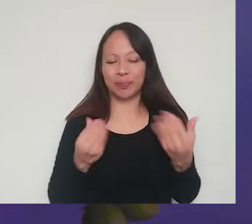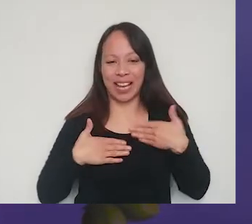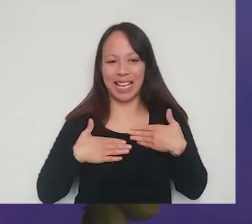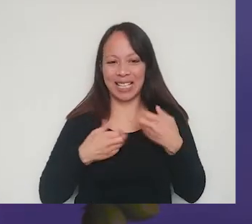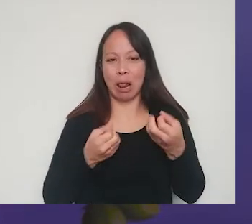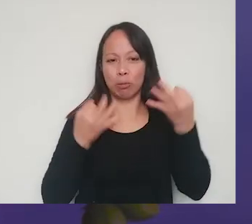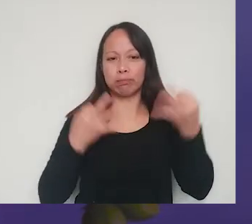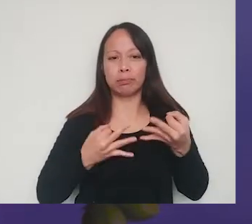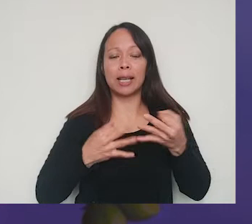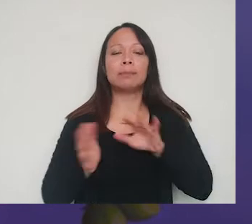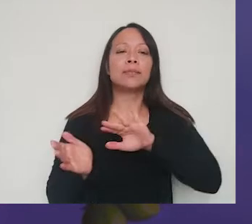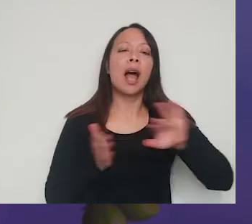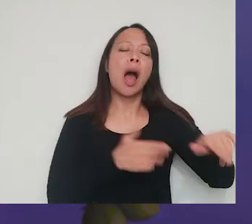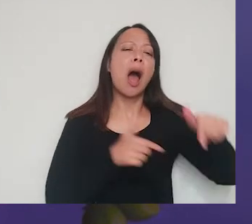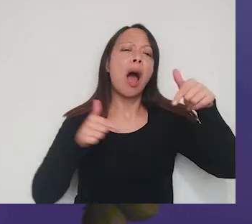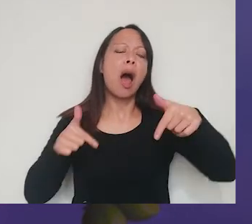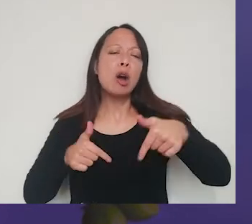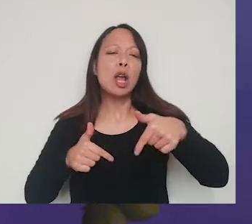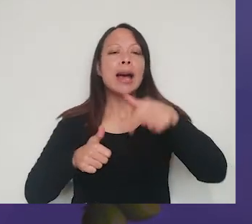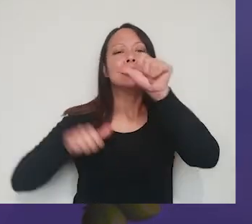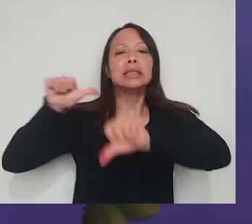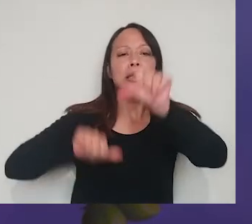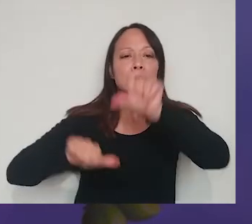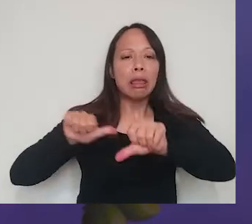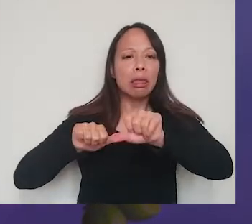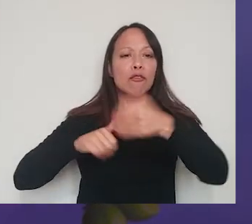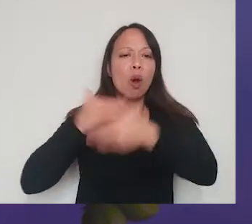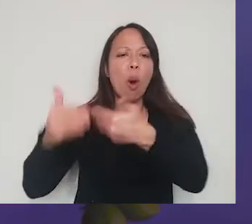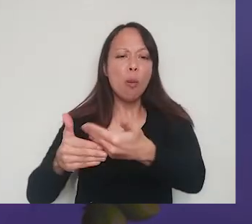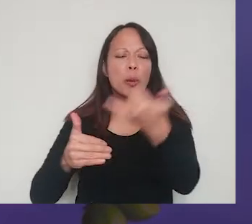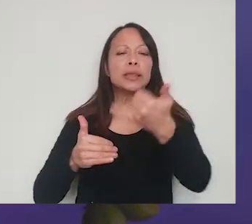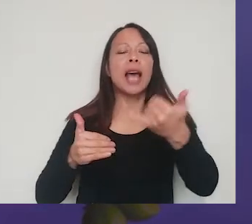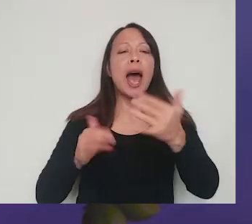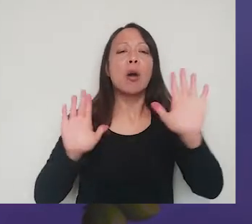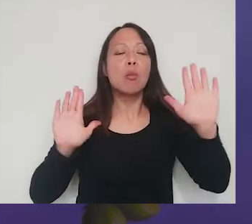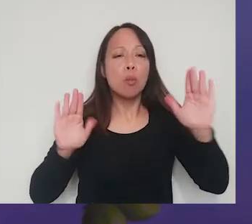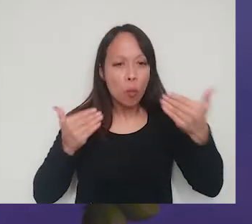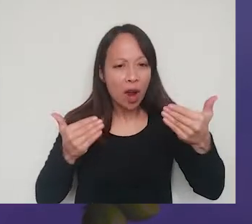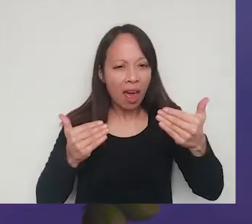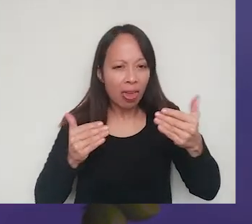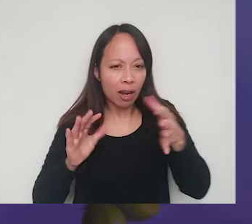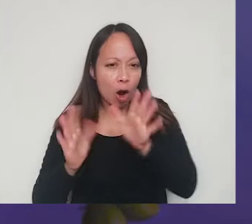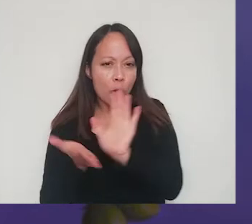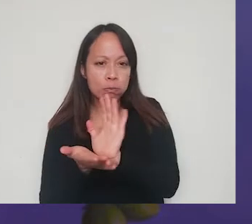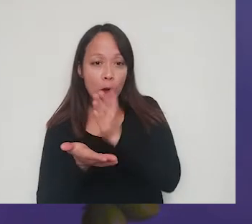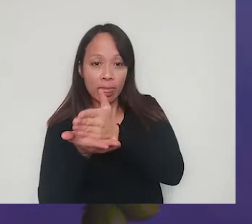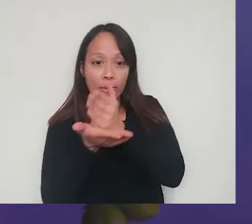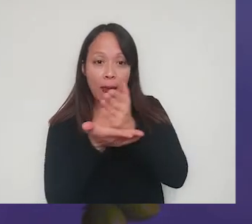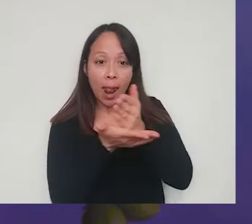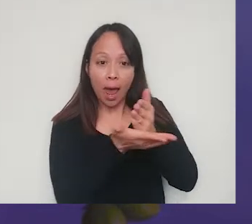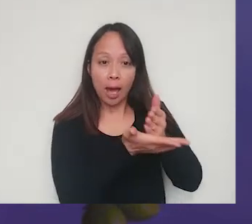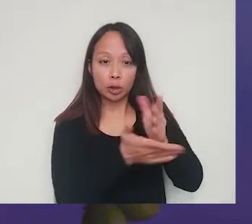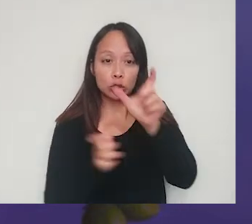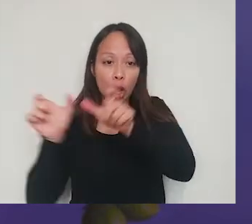este contexto y en el panorama científico actual, con este progreso científico que vivimos hoy por hoy, resulta posible compatibilizar el